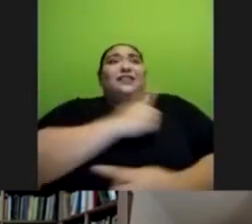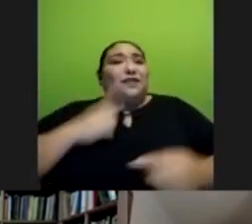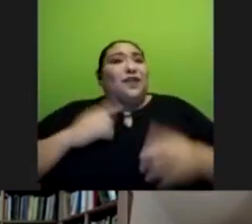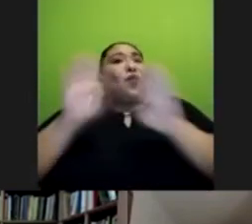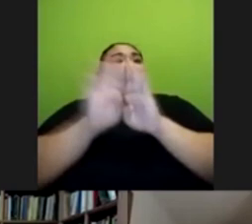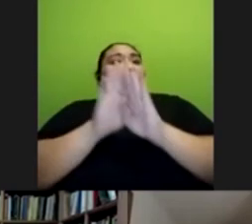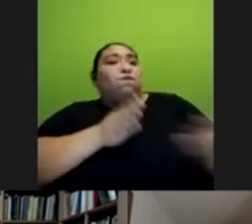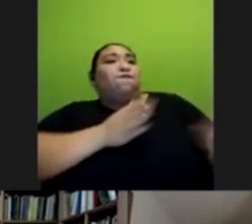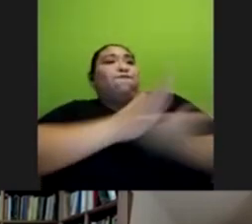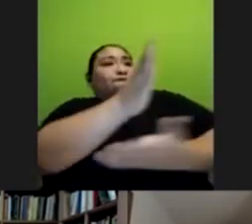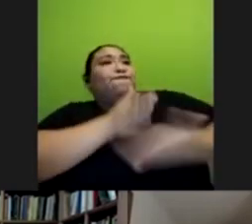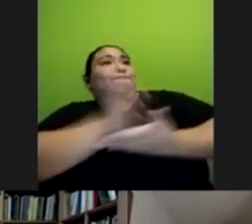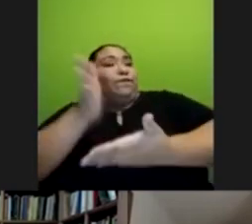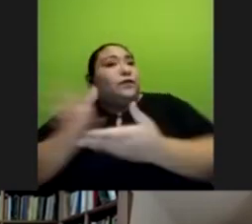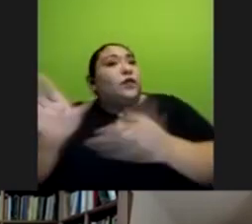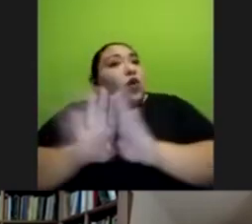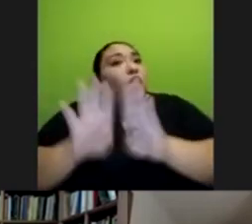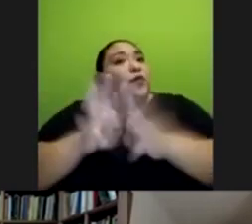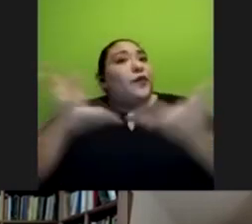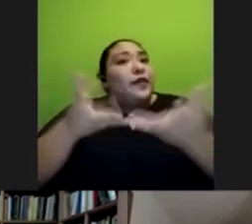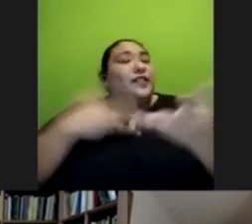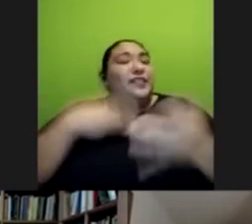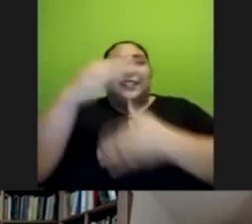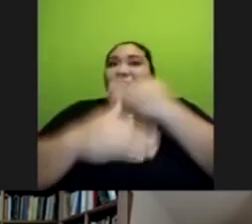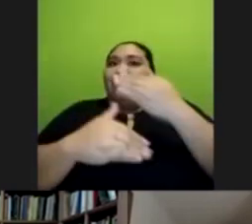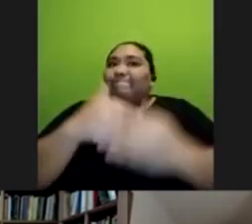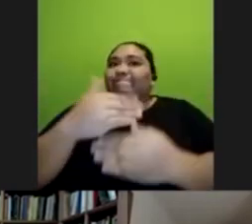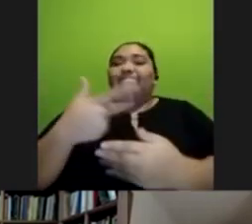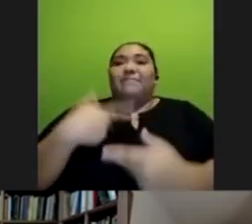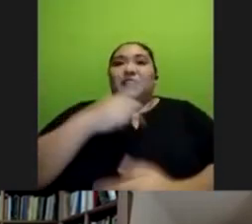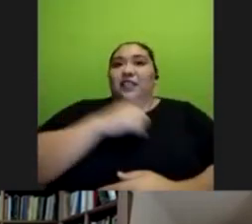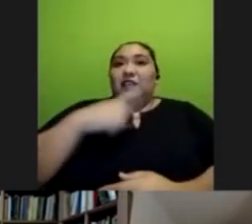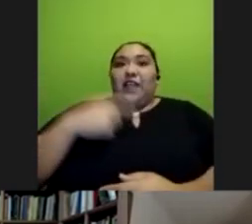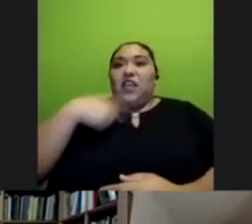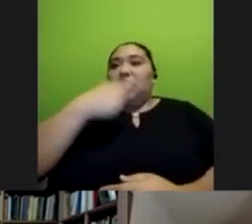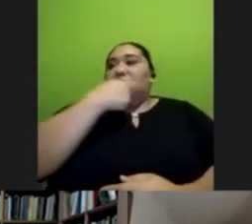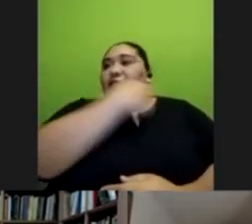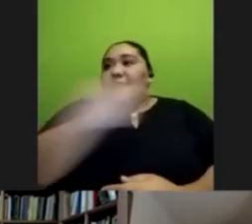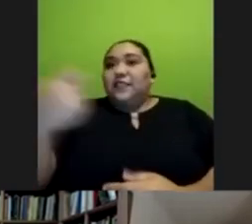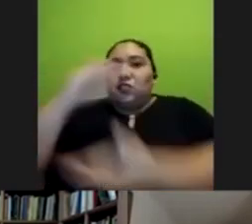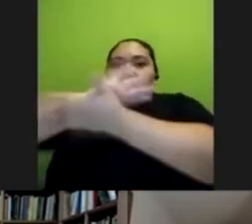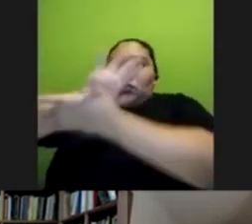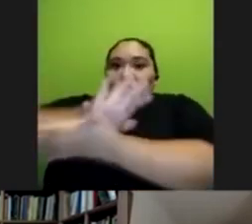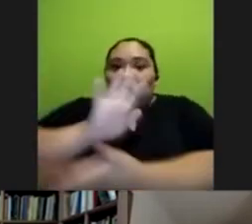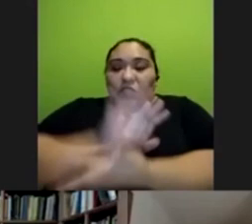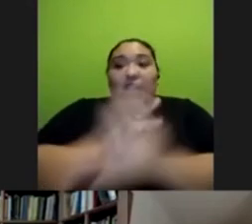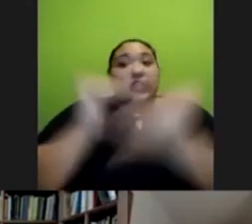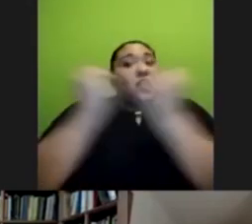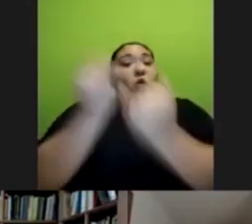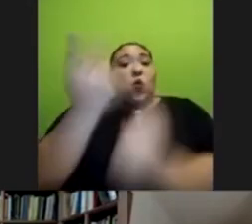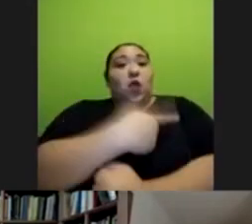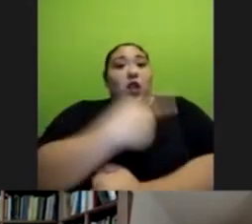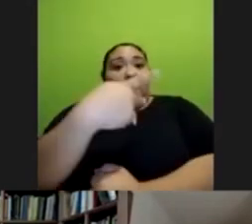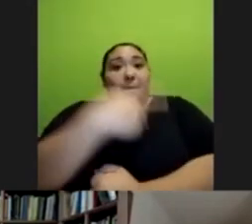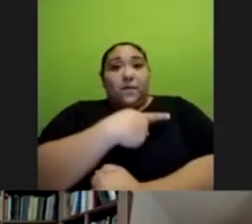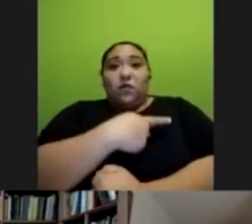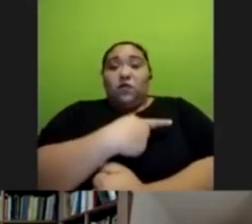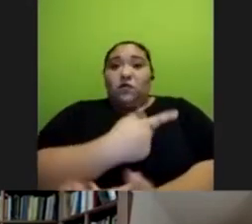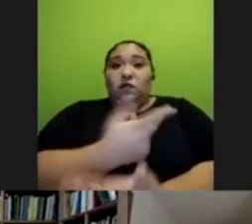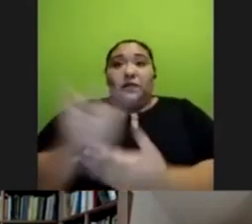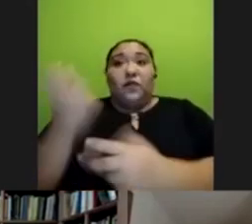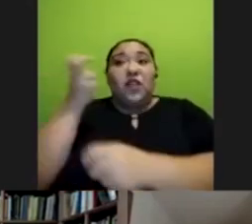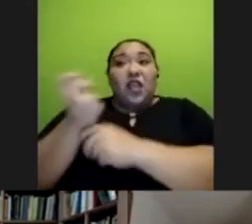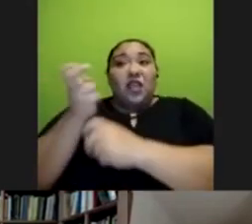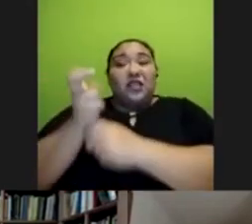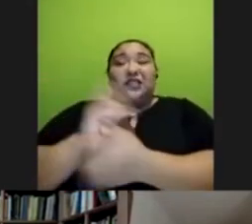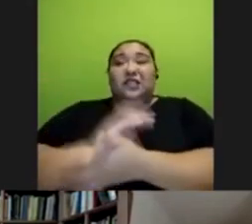a niños que a la vez son discriminados y son pobres. ¿Por qué? Porque esta es la mezcla maléfica de la desigualdad, discriminación